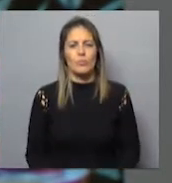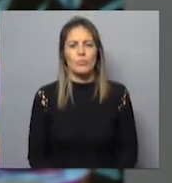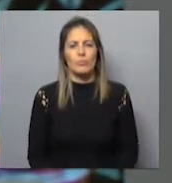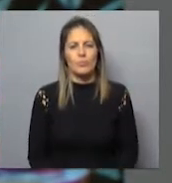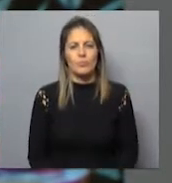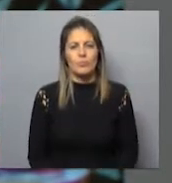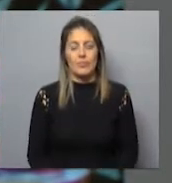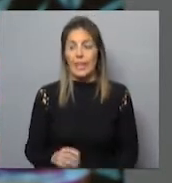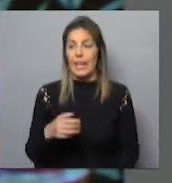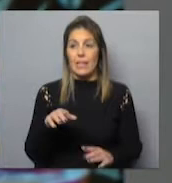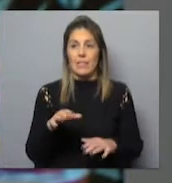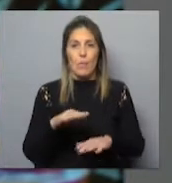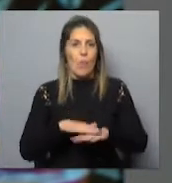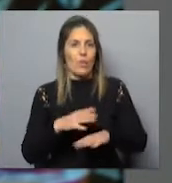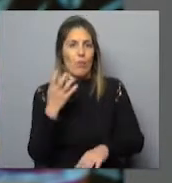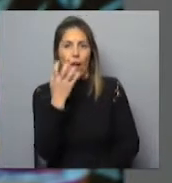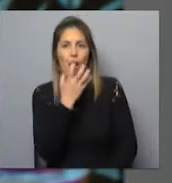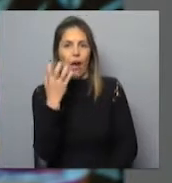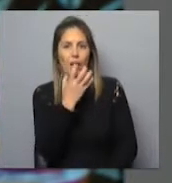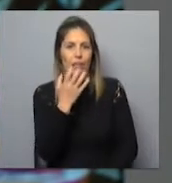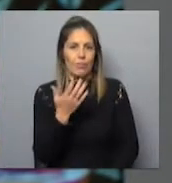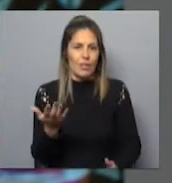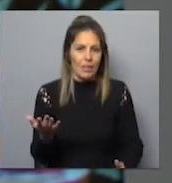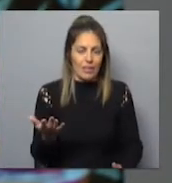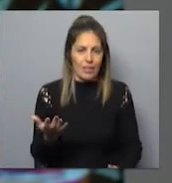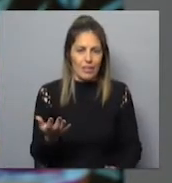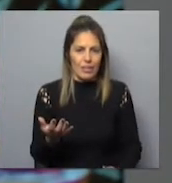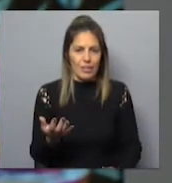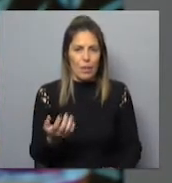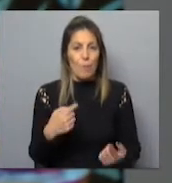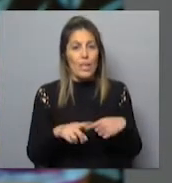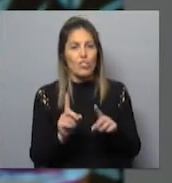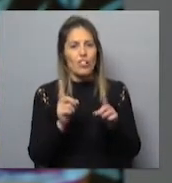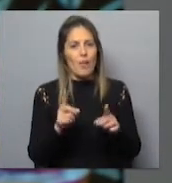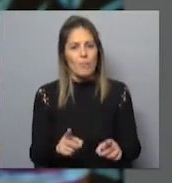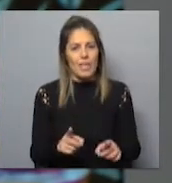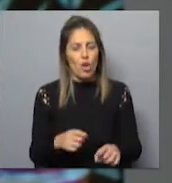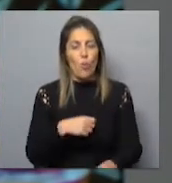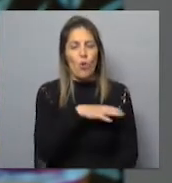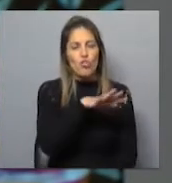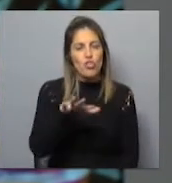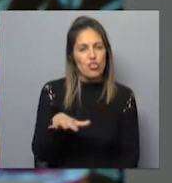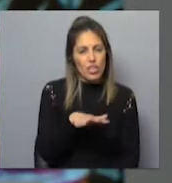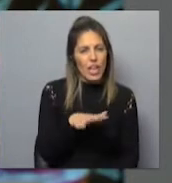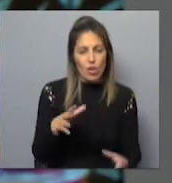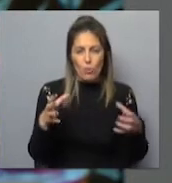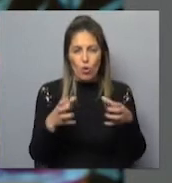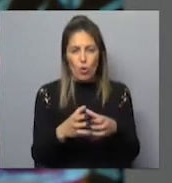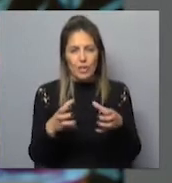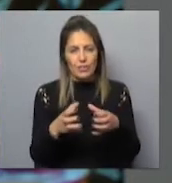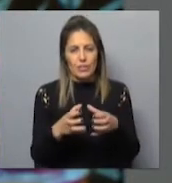que nos horroriza van muchas veces pero también como sociedad y como colectivo